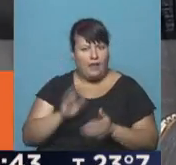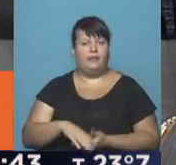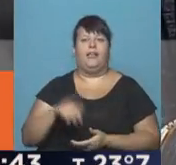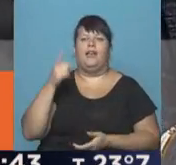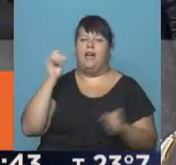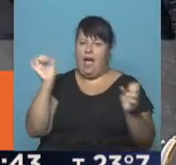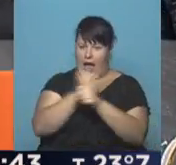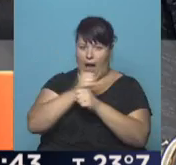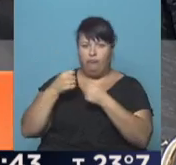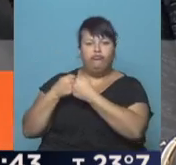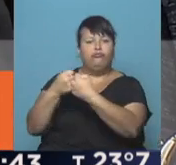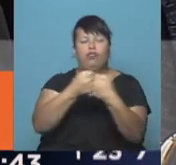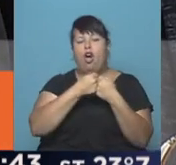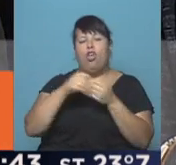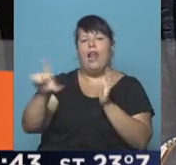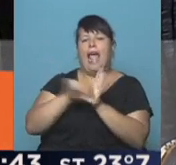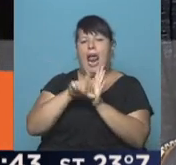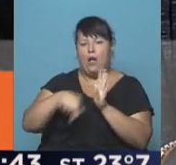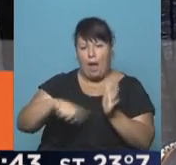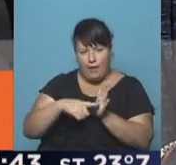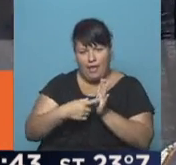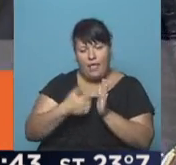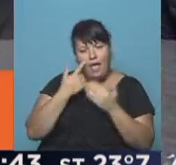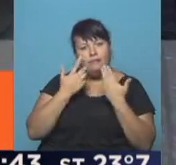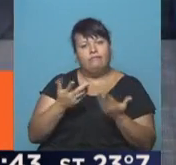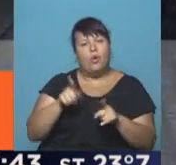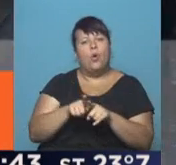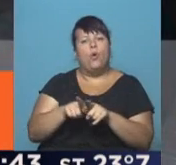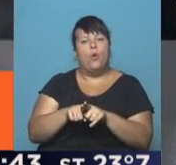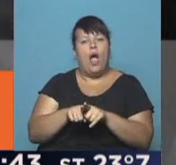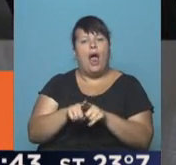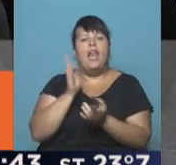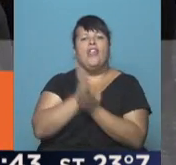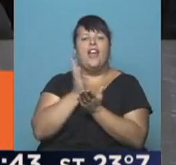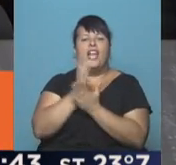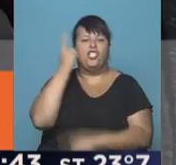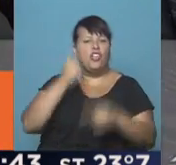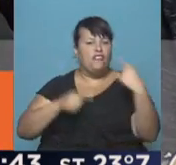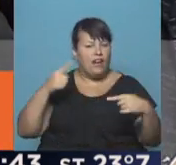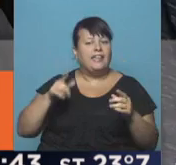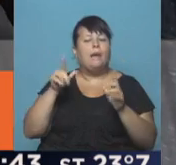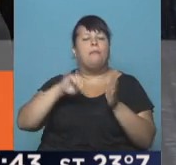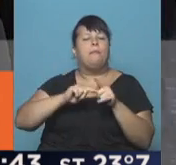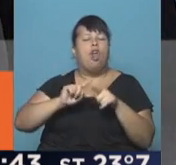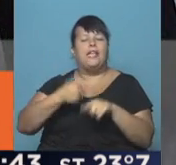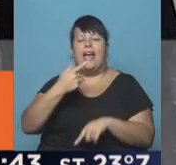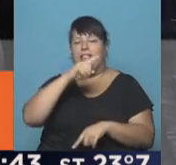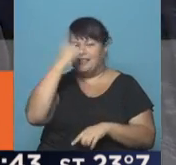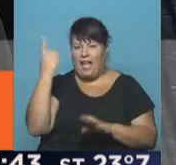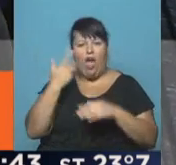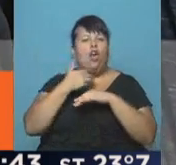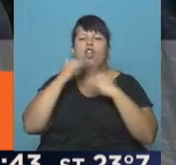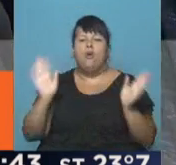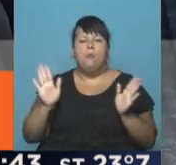haya sido aprobada por unanimidad en la legislatura, mostrando que el derecho a la diversidad es una política de Estado en la ciudad, que